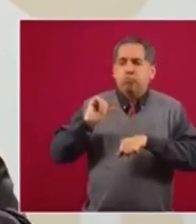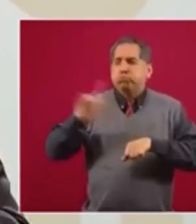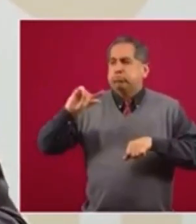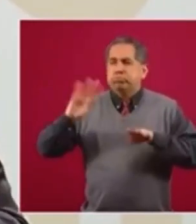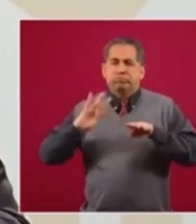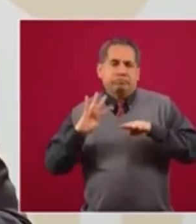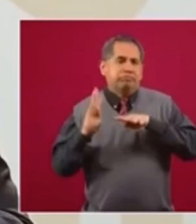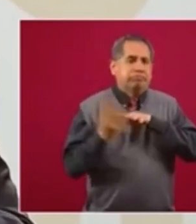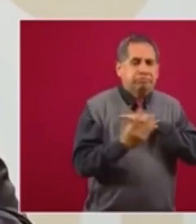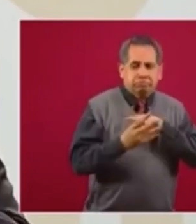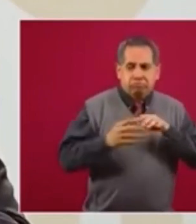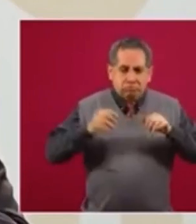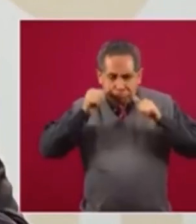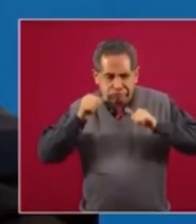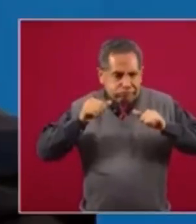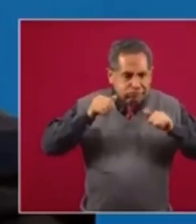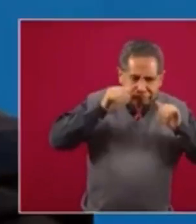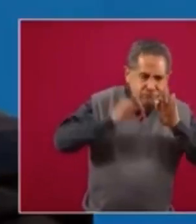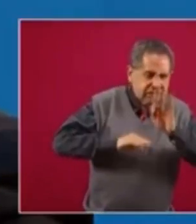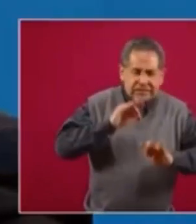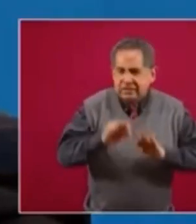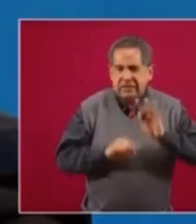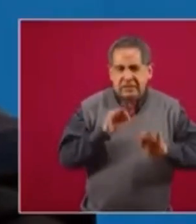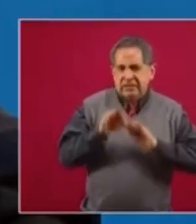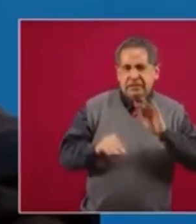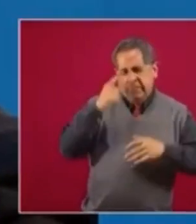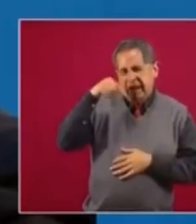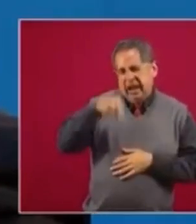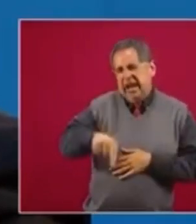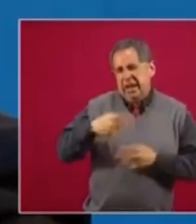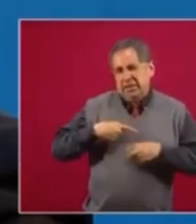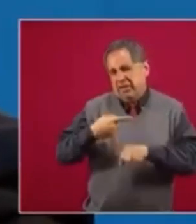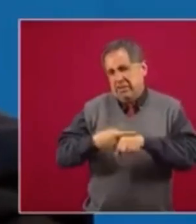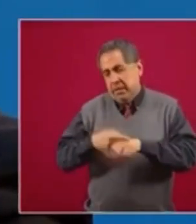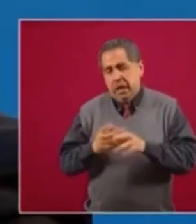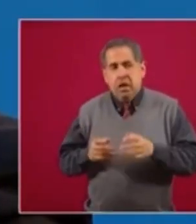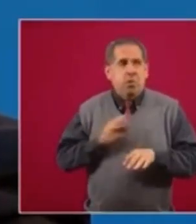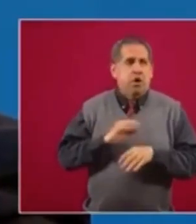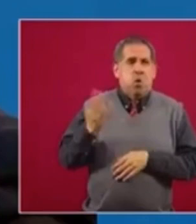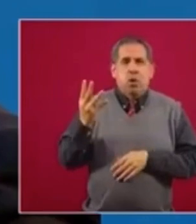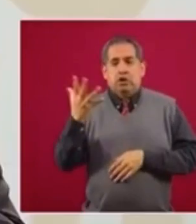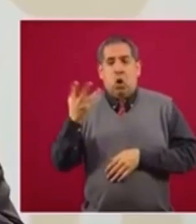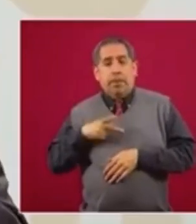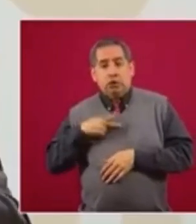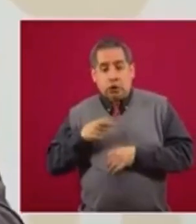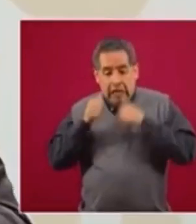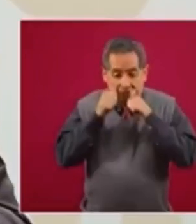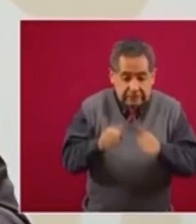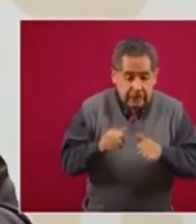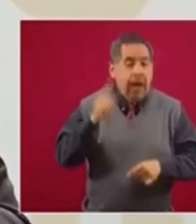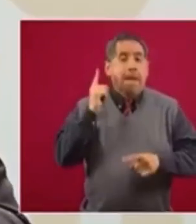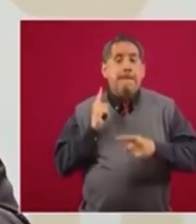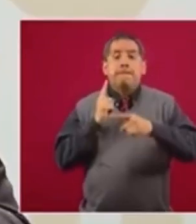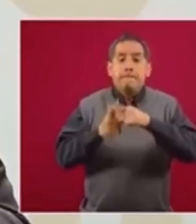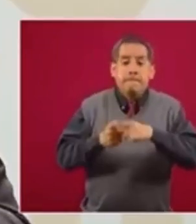médicos, enfermeras, especialistas para atender a esa persona, que son alrededor de 4 o 5, más un respirador.